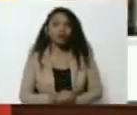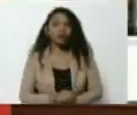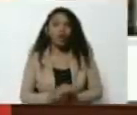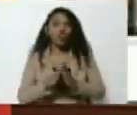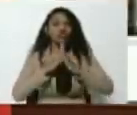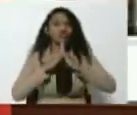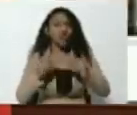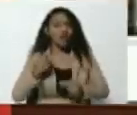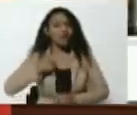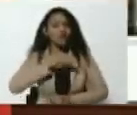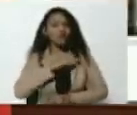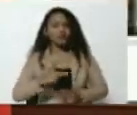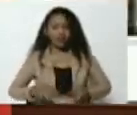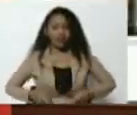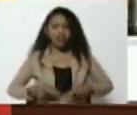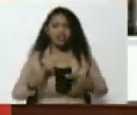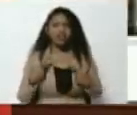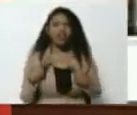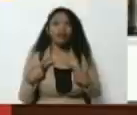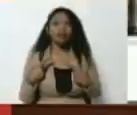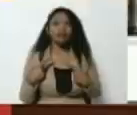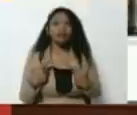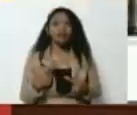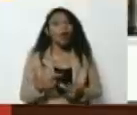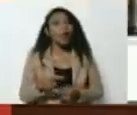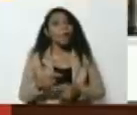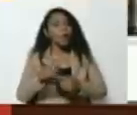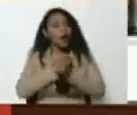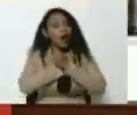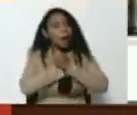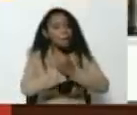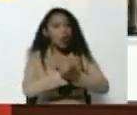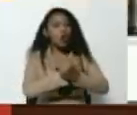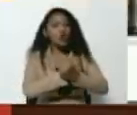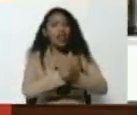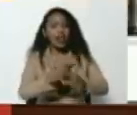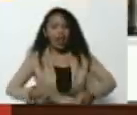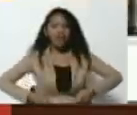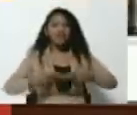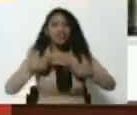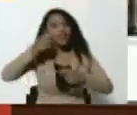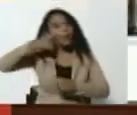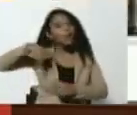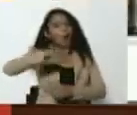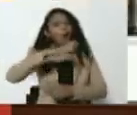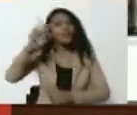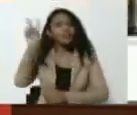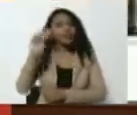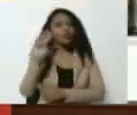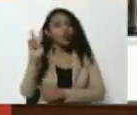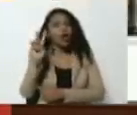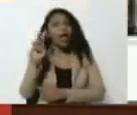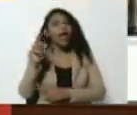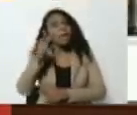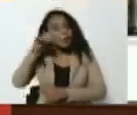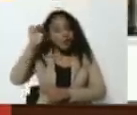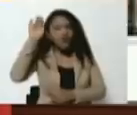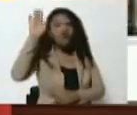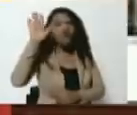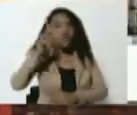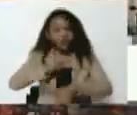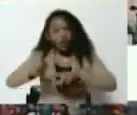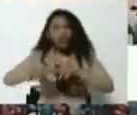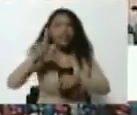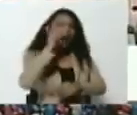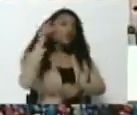toda nuestra vida, por el amor y la vida del pueblo de Venezuela y por el destino de los